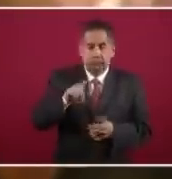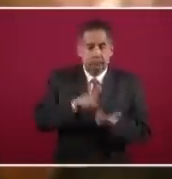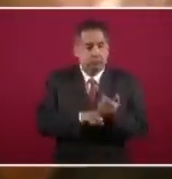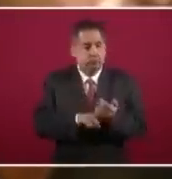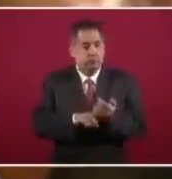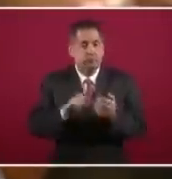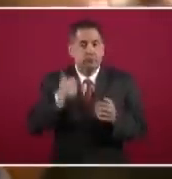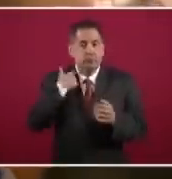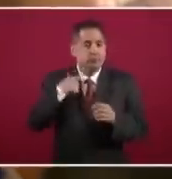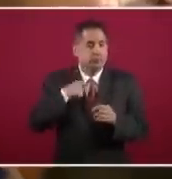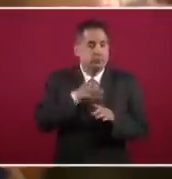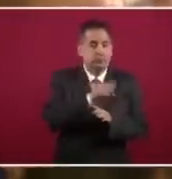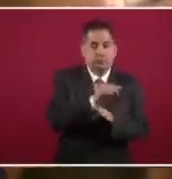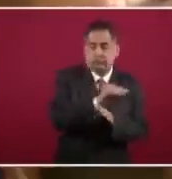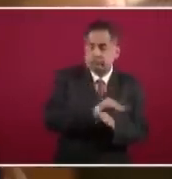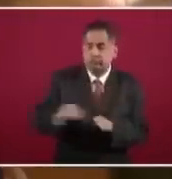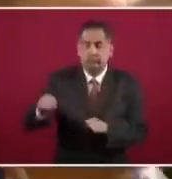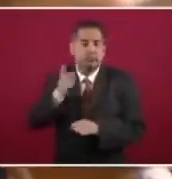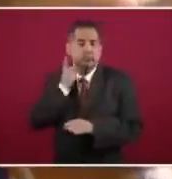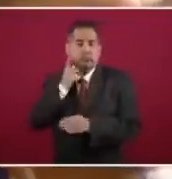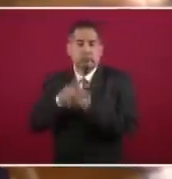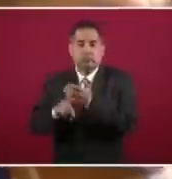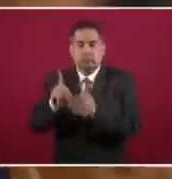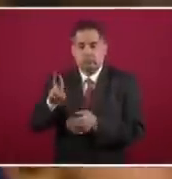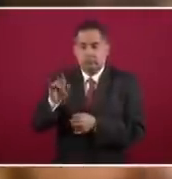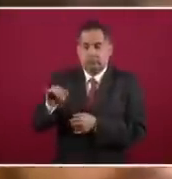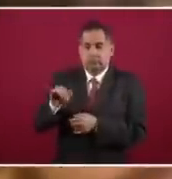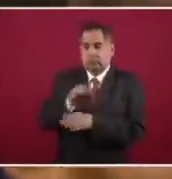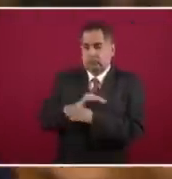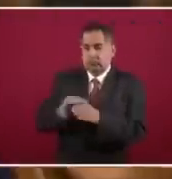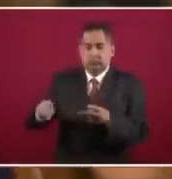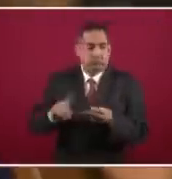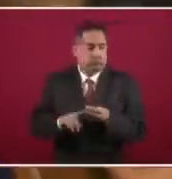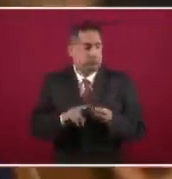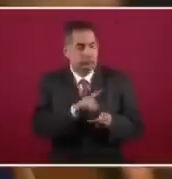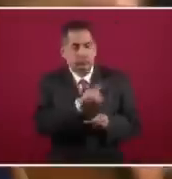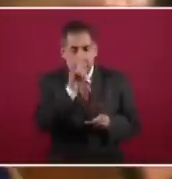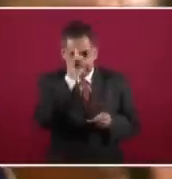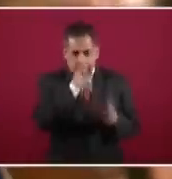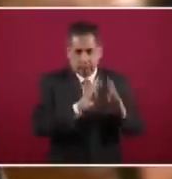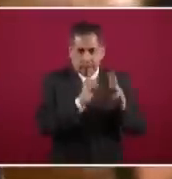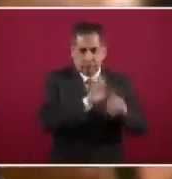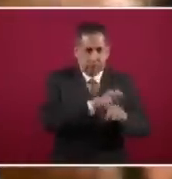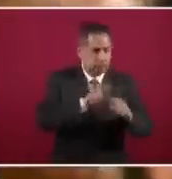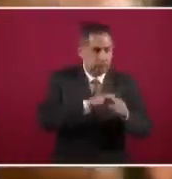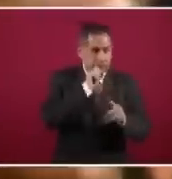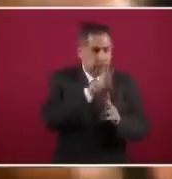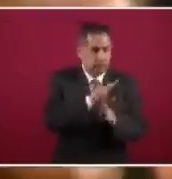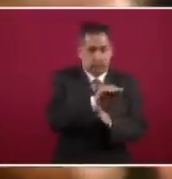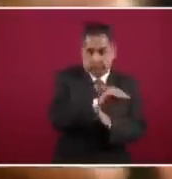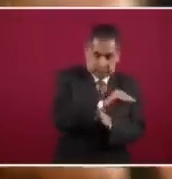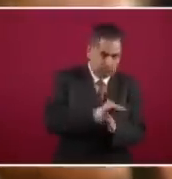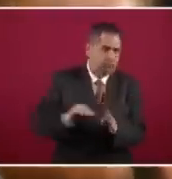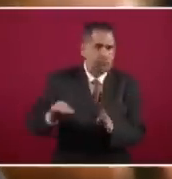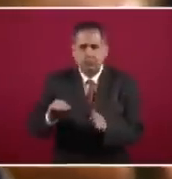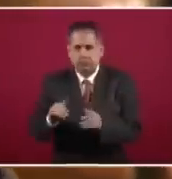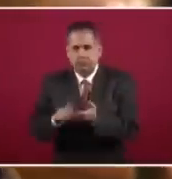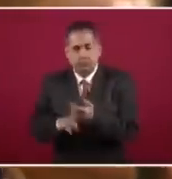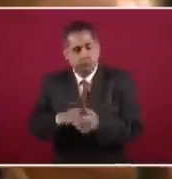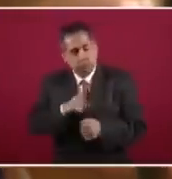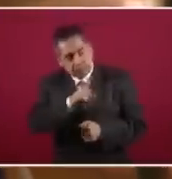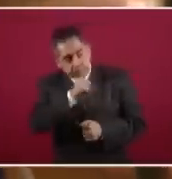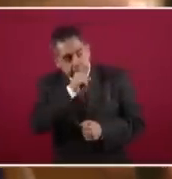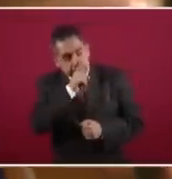ser diputado plurinominal por el PRI, y también el presidente del Consejo Coordinador Empresarial lo